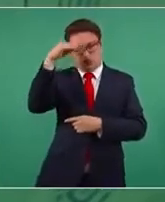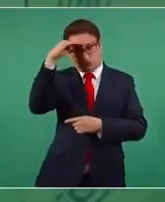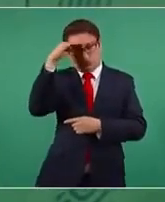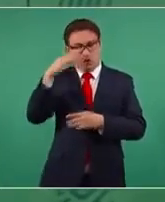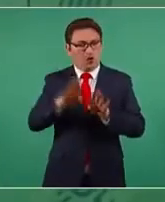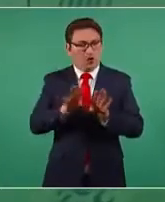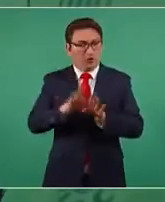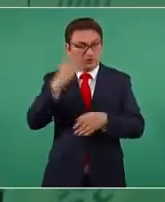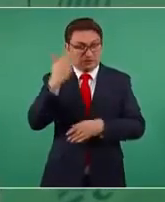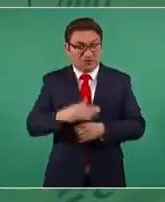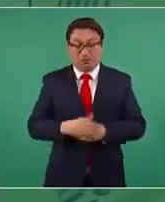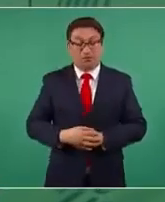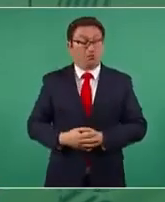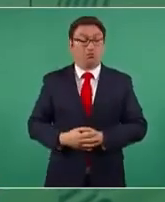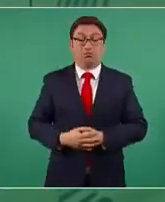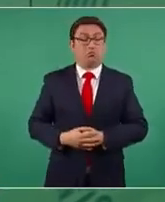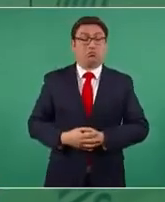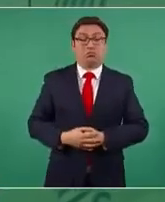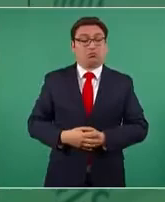Pues no,